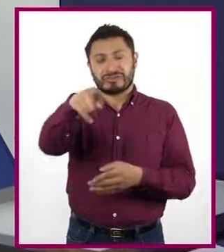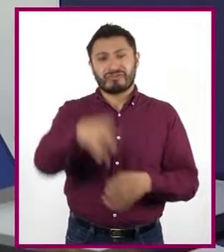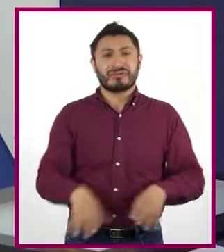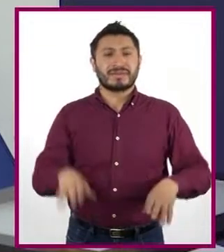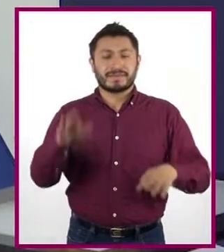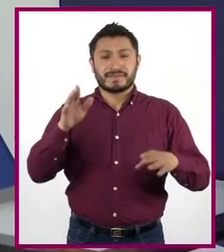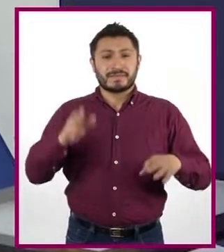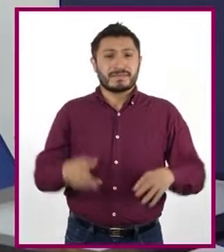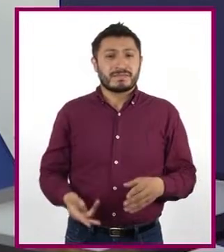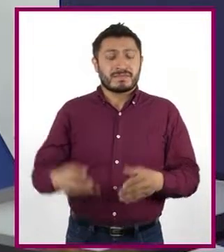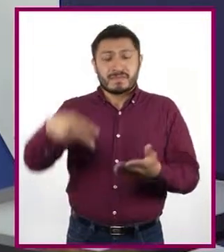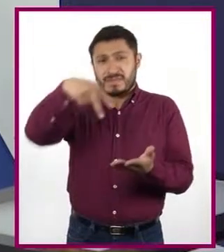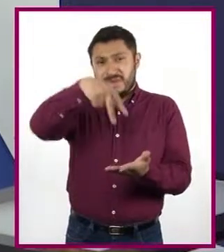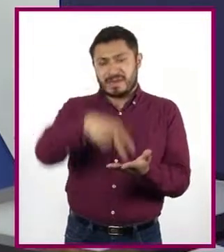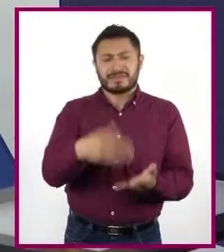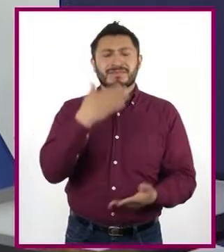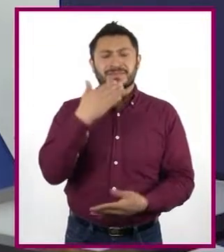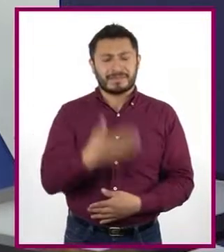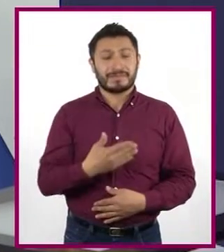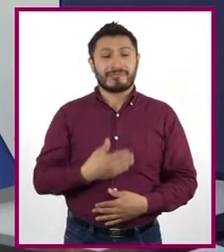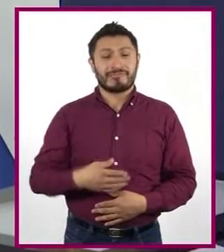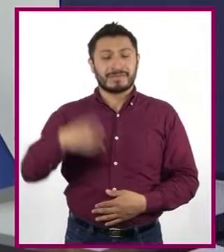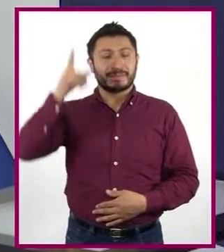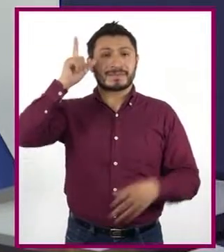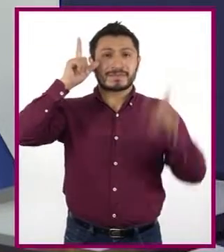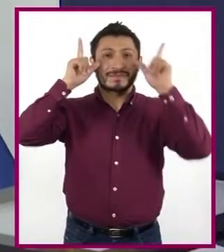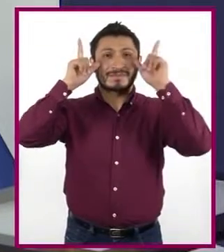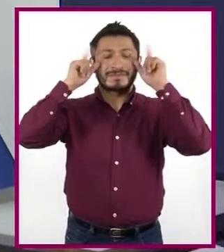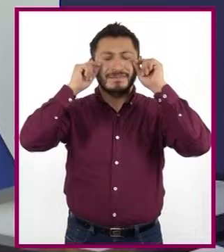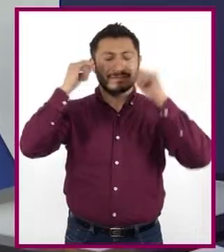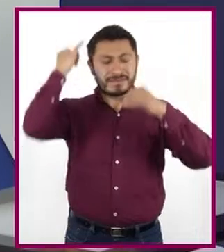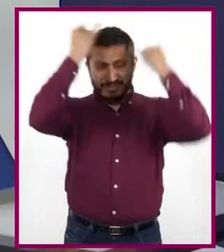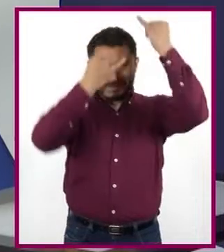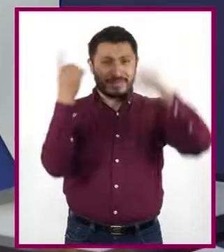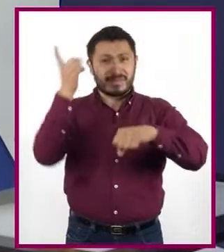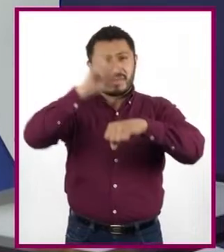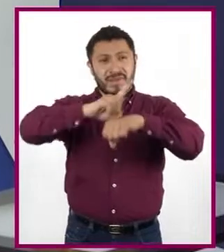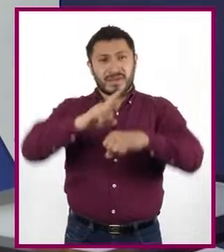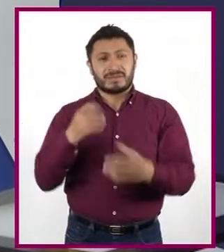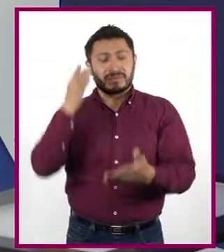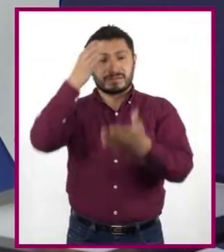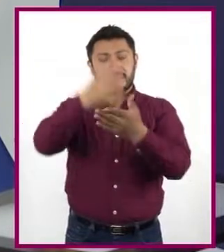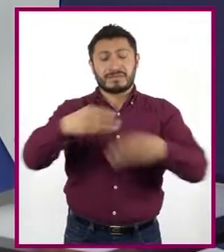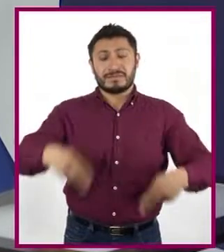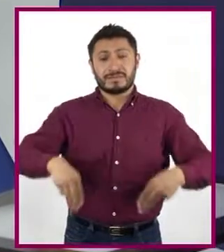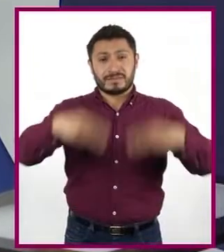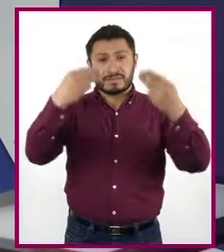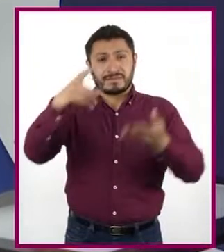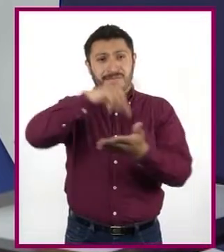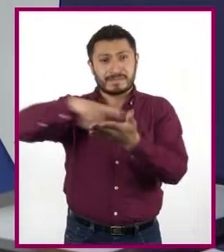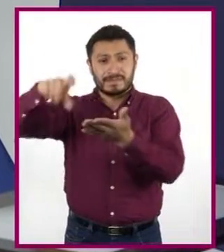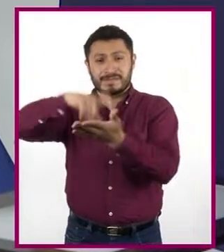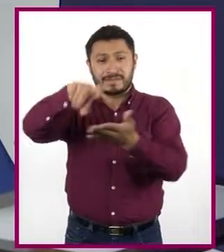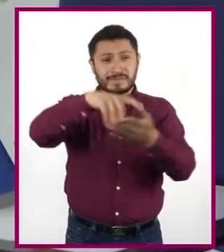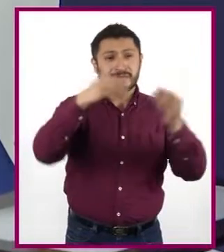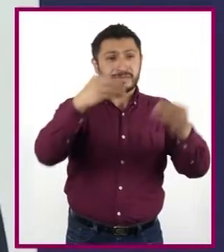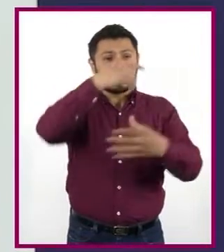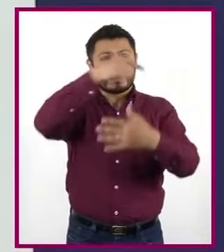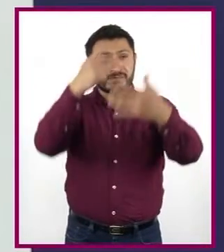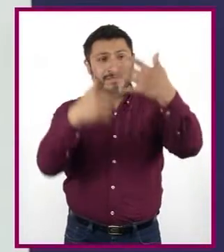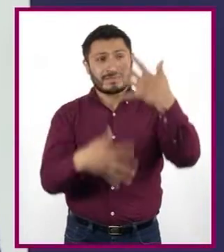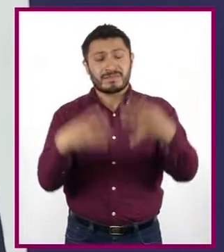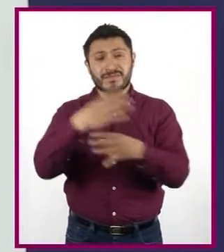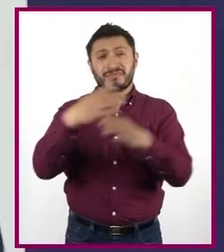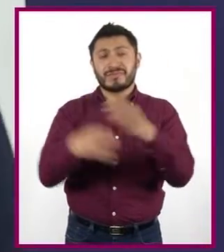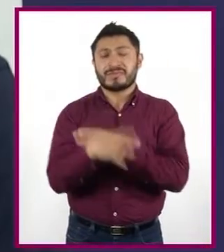cómoda. Cierren los ojos. Imaginen que un día van al mercado y compran muchas cosas ricas y